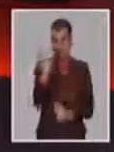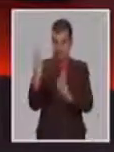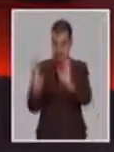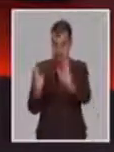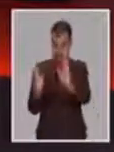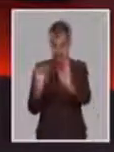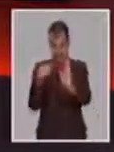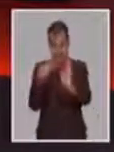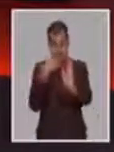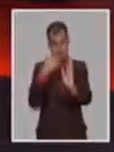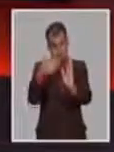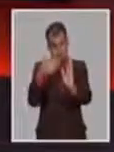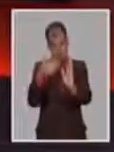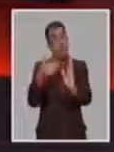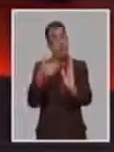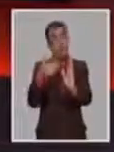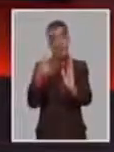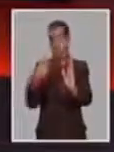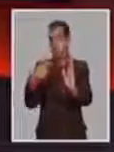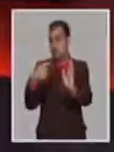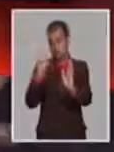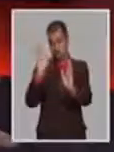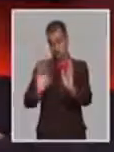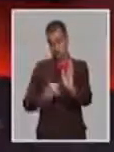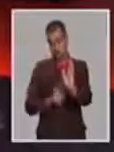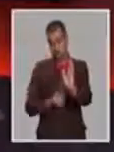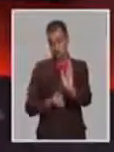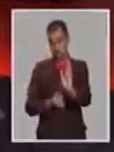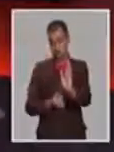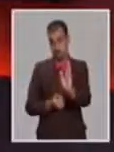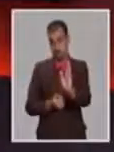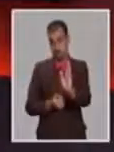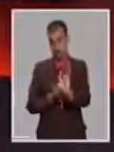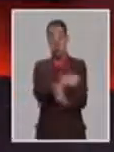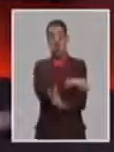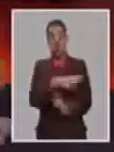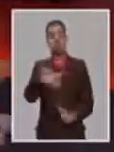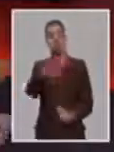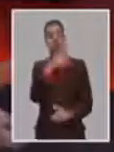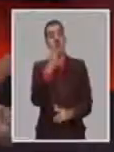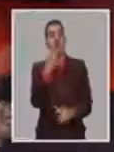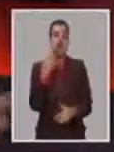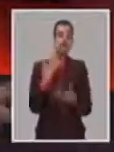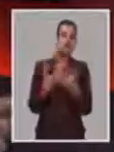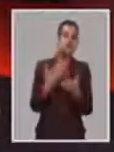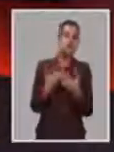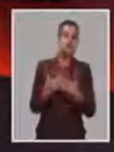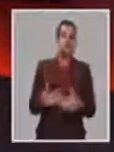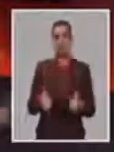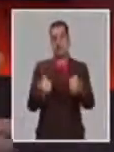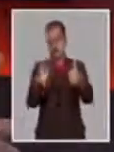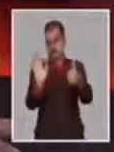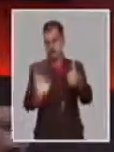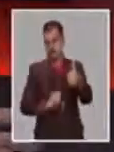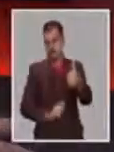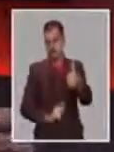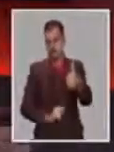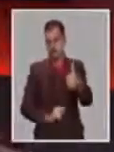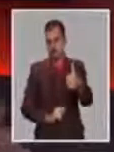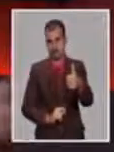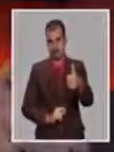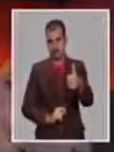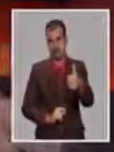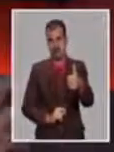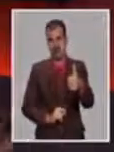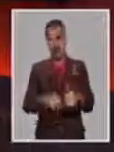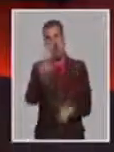sea válida, tiene que parecerse a la vida. Y parecerse a la vida es parecerse a nuestras poblaciones, es decir, en términos de las condiciones